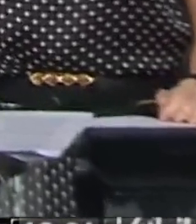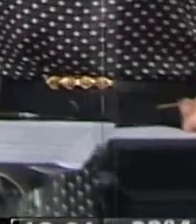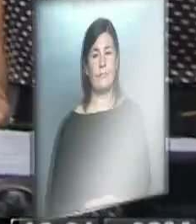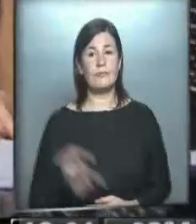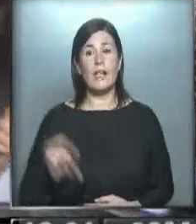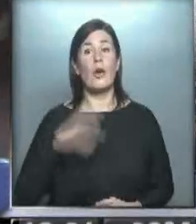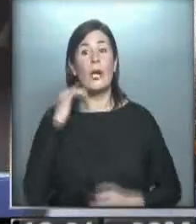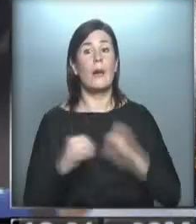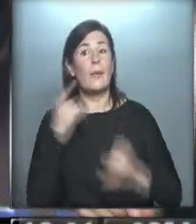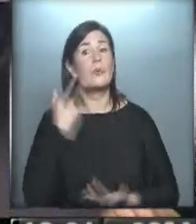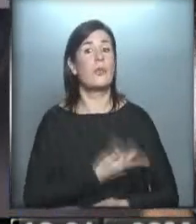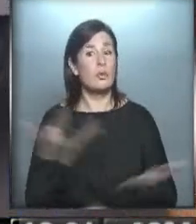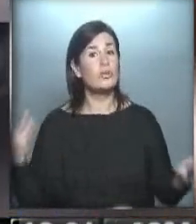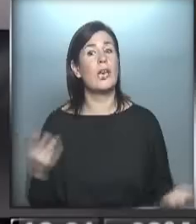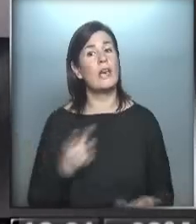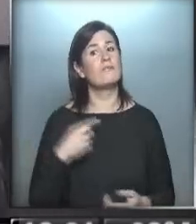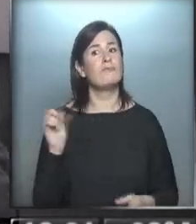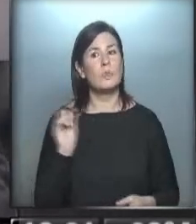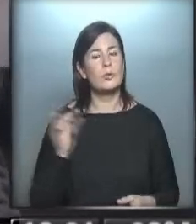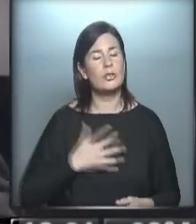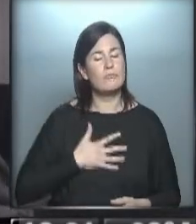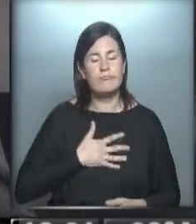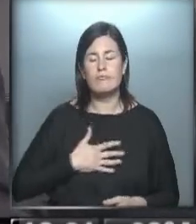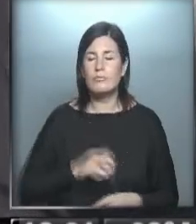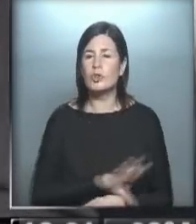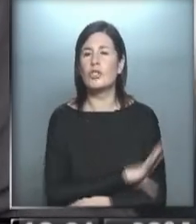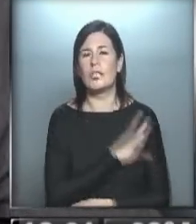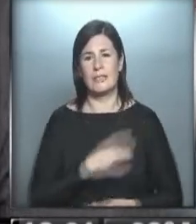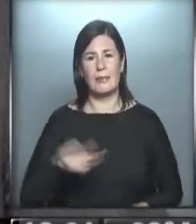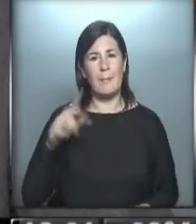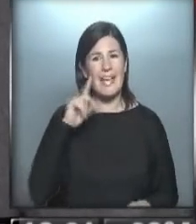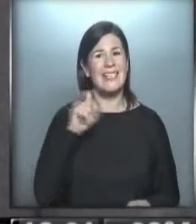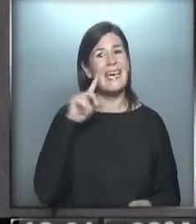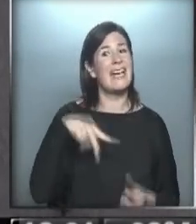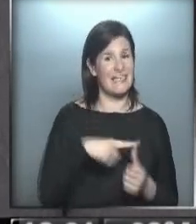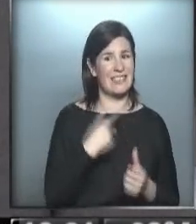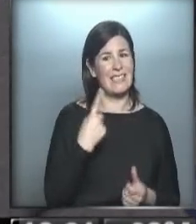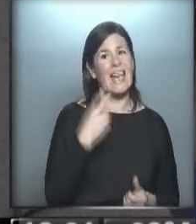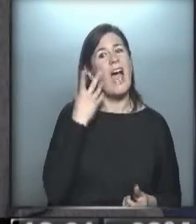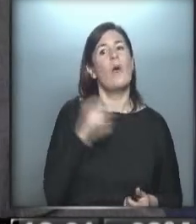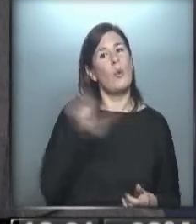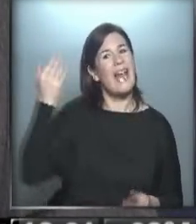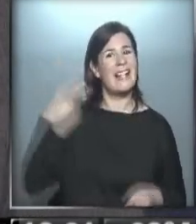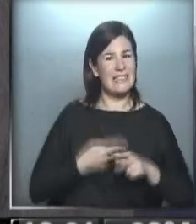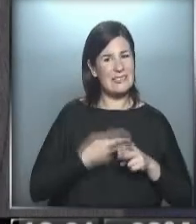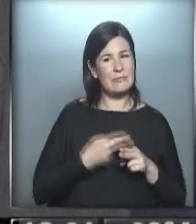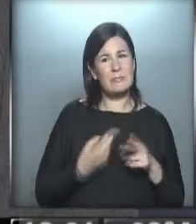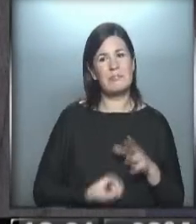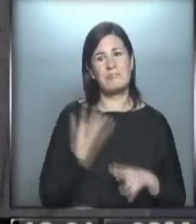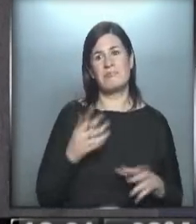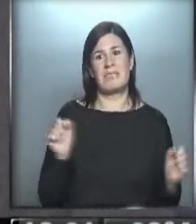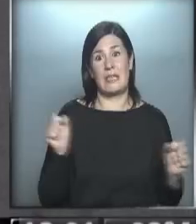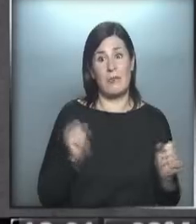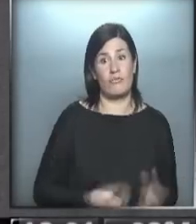a compartir ahora un momento realmente muy emotivo. Tiene a Chicha Mariani como su protagonista. Es una de las fundadoras de Abuelas de Plaza de Mayo. Festejó en La